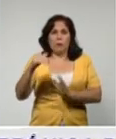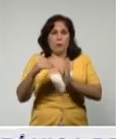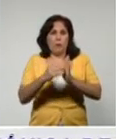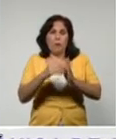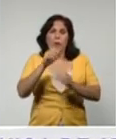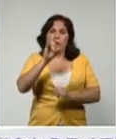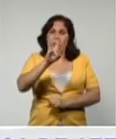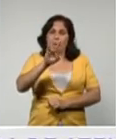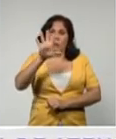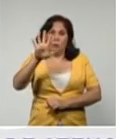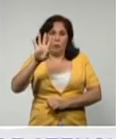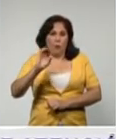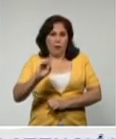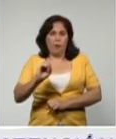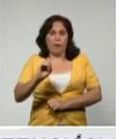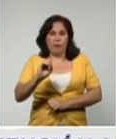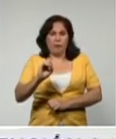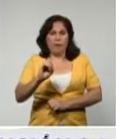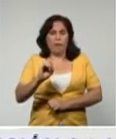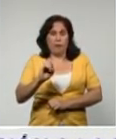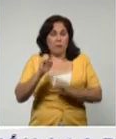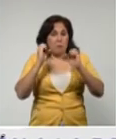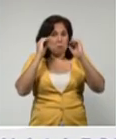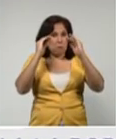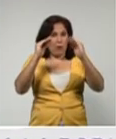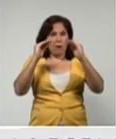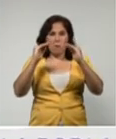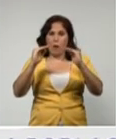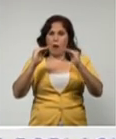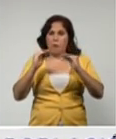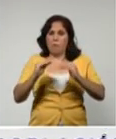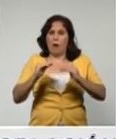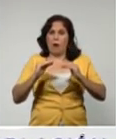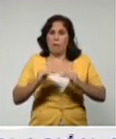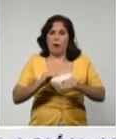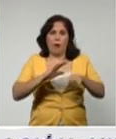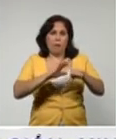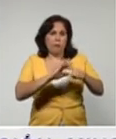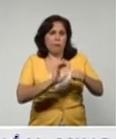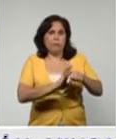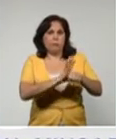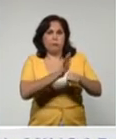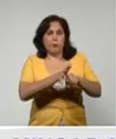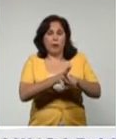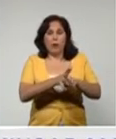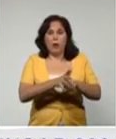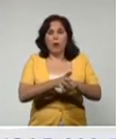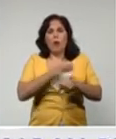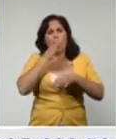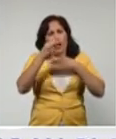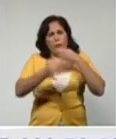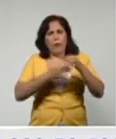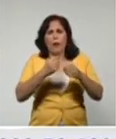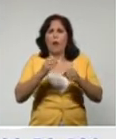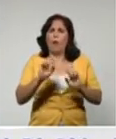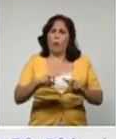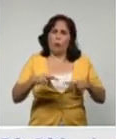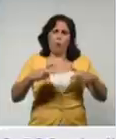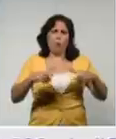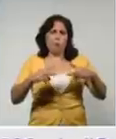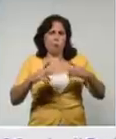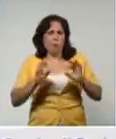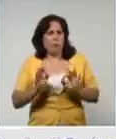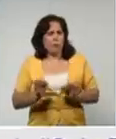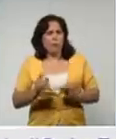3.044.940 encabezan la lista de los afectados. No me refiero, porque lo he dicho otras veces y no